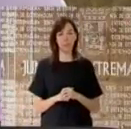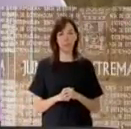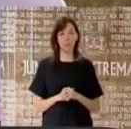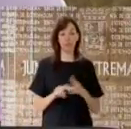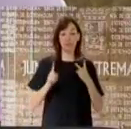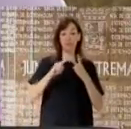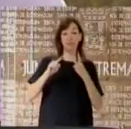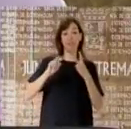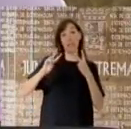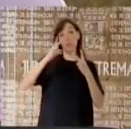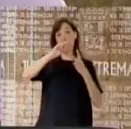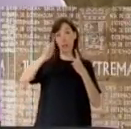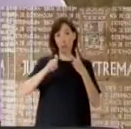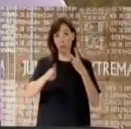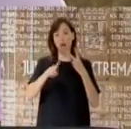segunda pregunta,